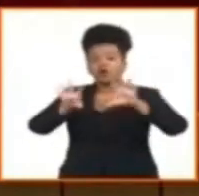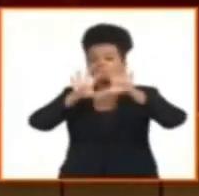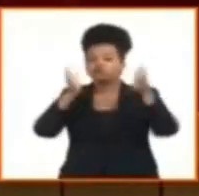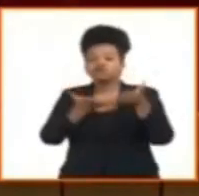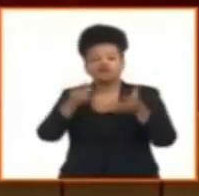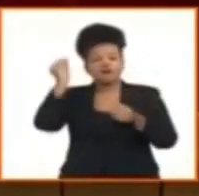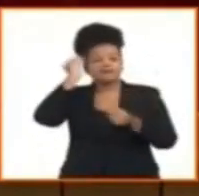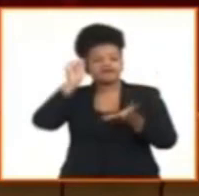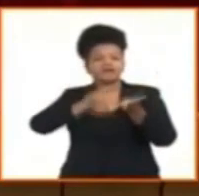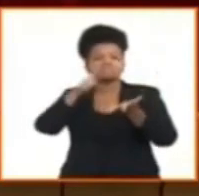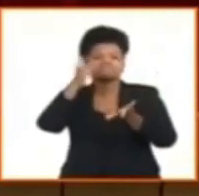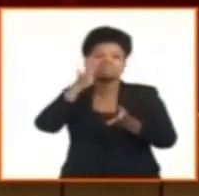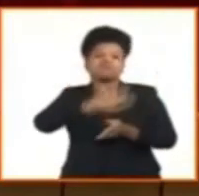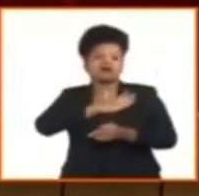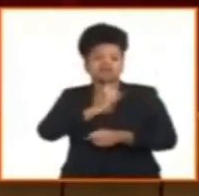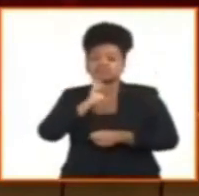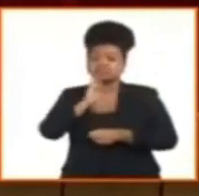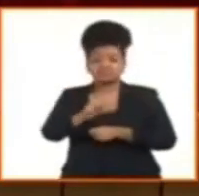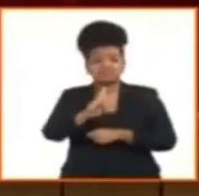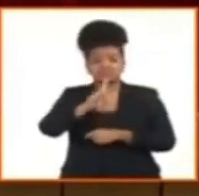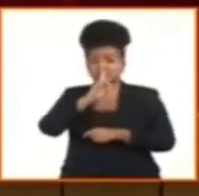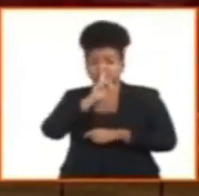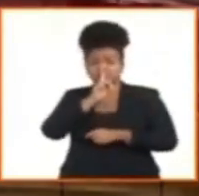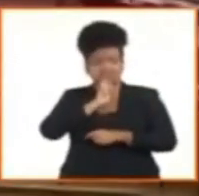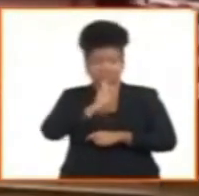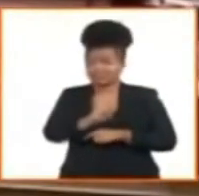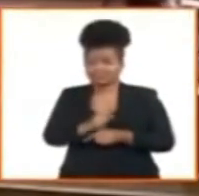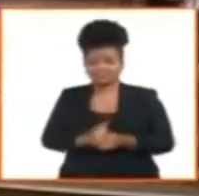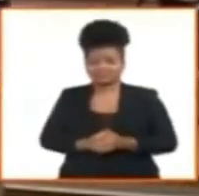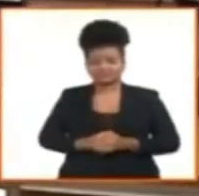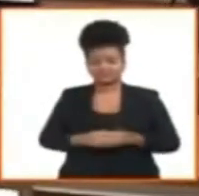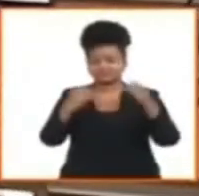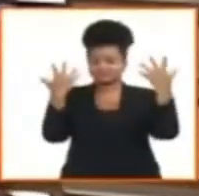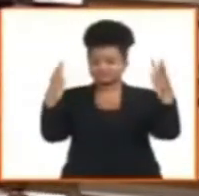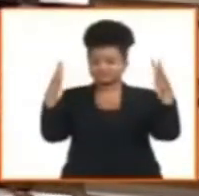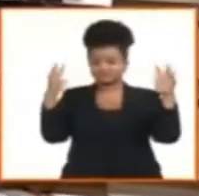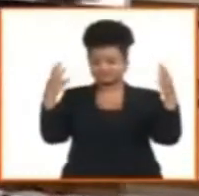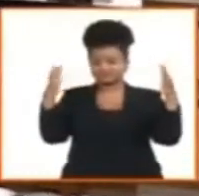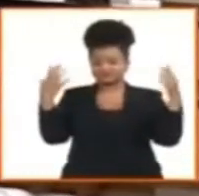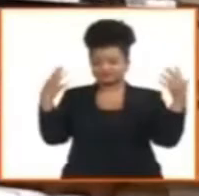paz, imposible de acallar.